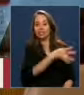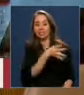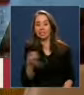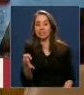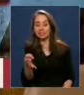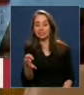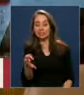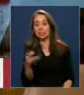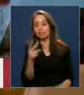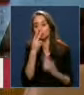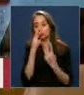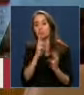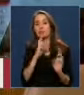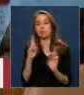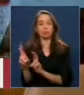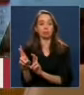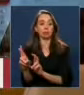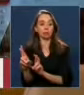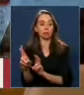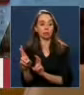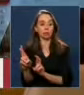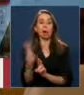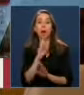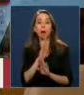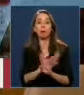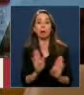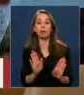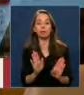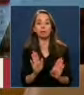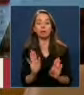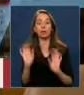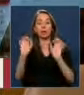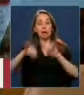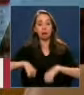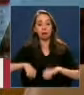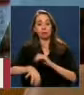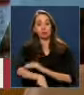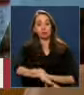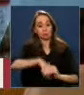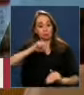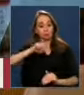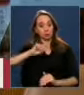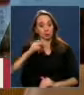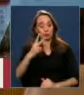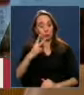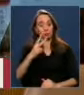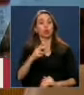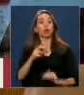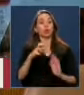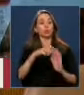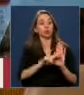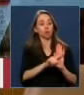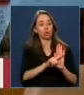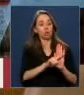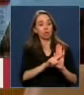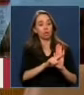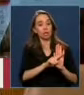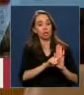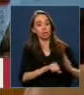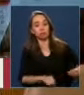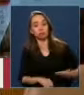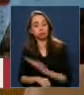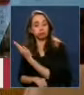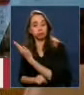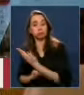que hacernos cargo y dar respuestas. Para finalizar, aprobemos este retiro, pero apenas salga de acá,